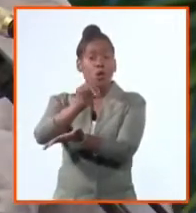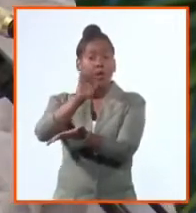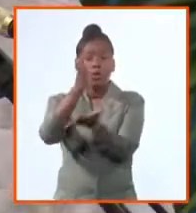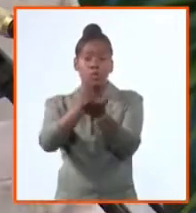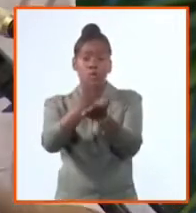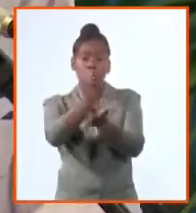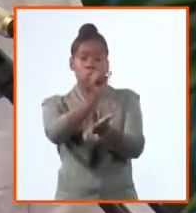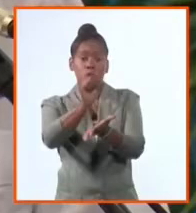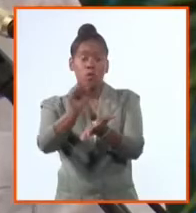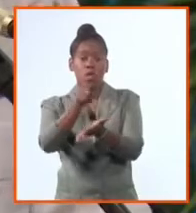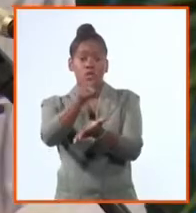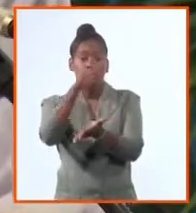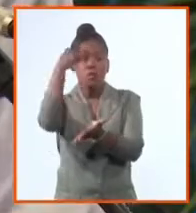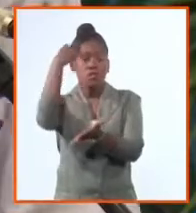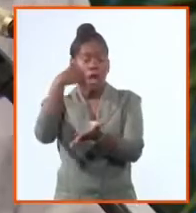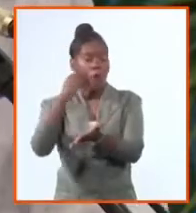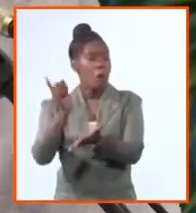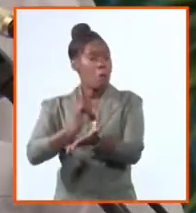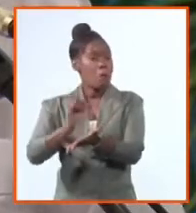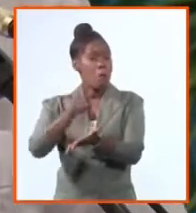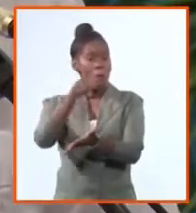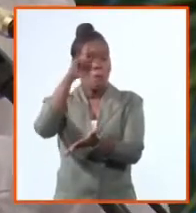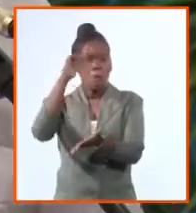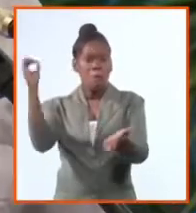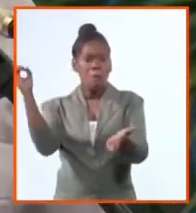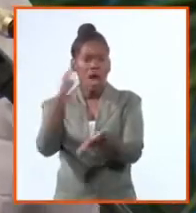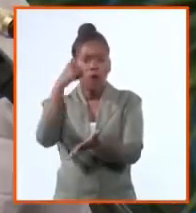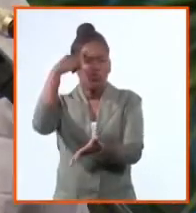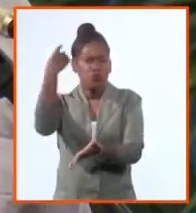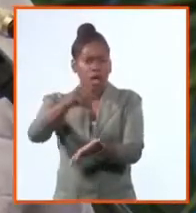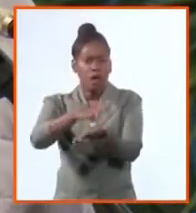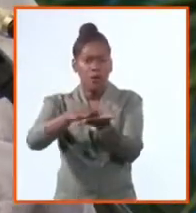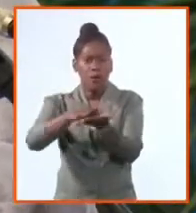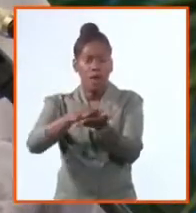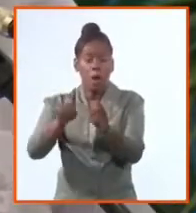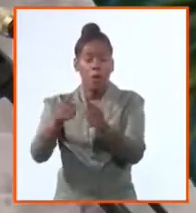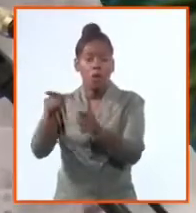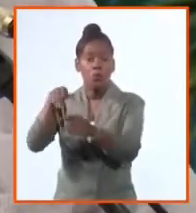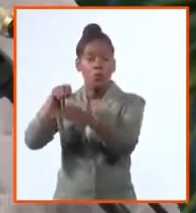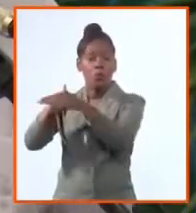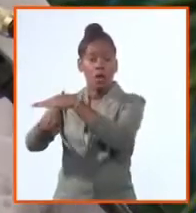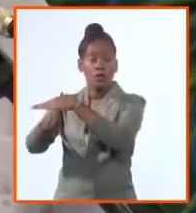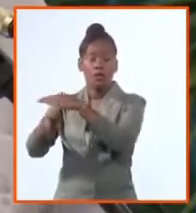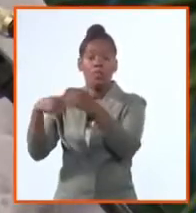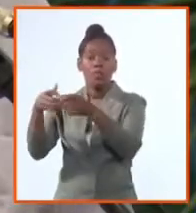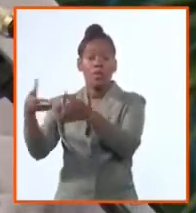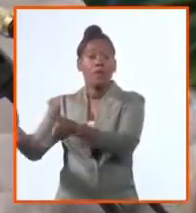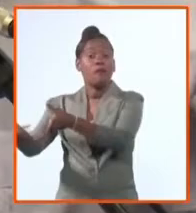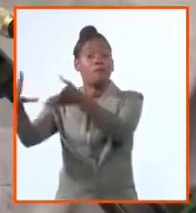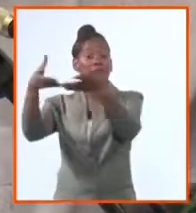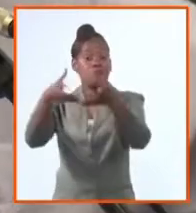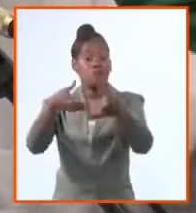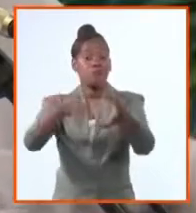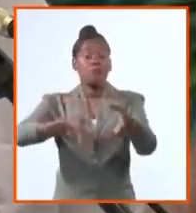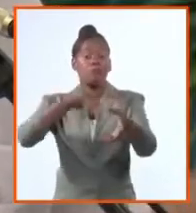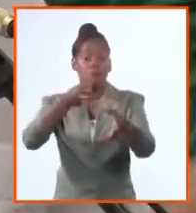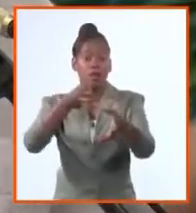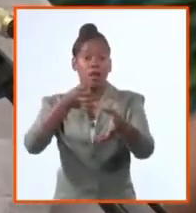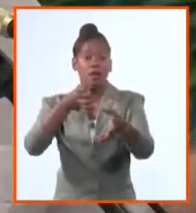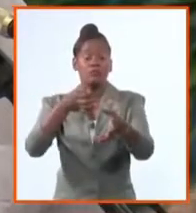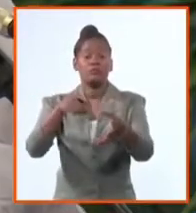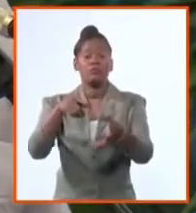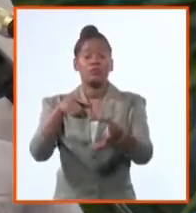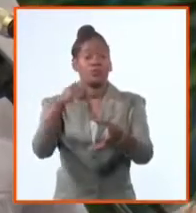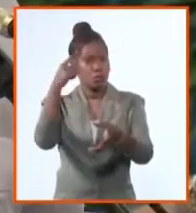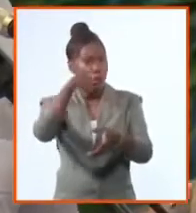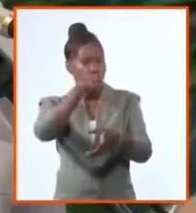ha publicado nada que lo referencie o que lo incluya en una bibliografía. Sí, yo sé que está en internet, pero bueno, le puede pasar